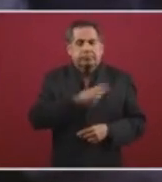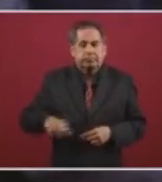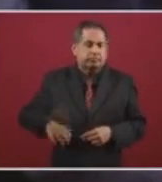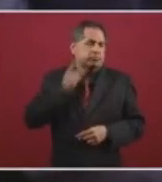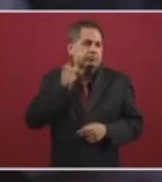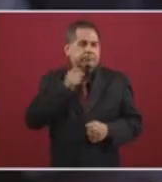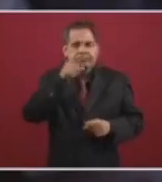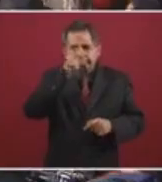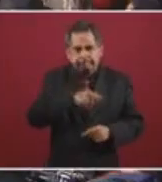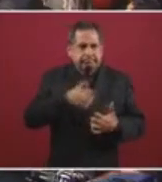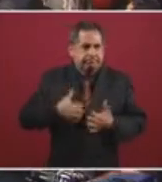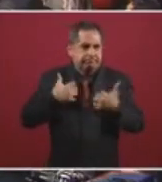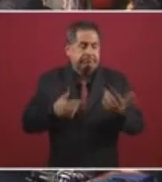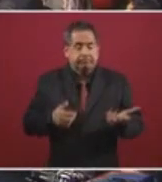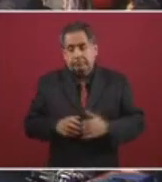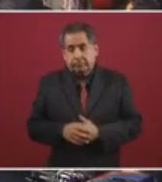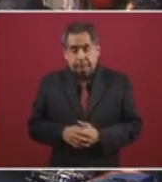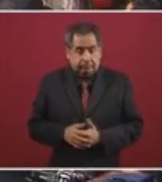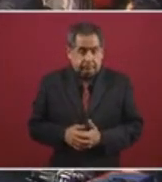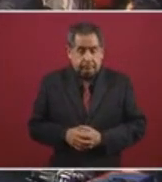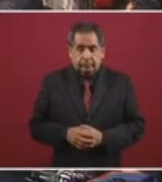prisión. Puede ser que